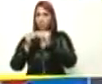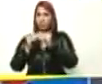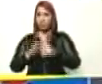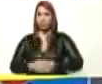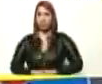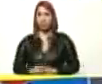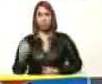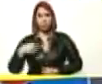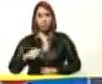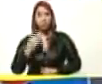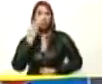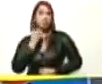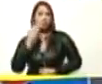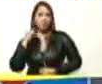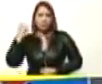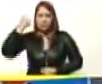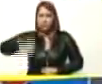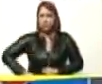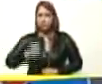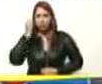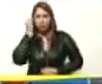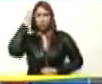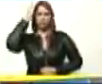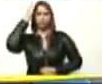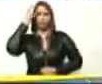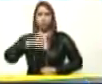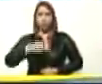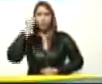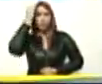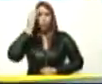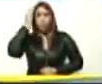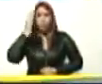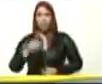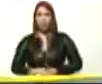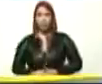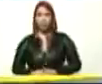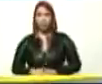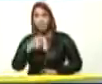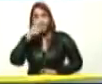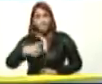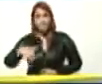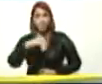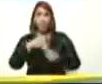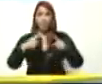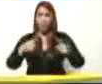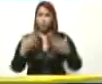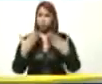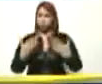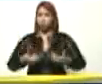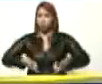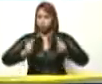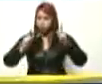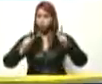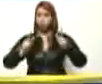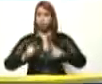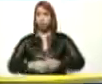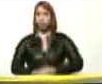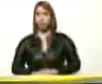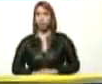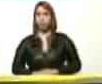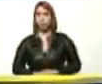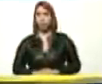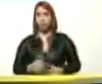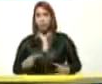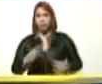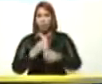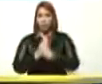tenemos la experiencia, el conocimiento, la capacidad, y el pueblo, para que así sea, así que, creo